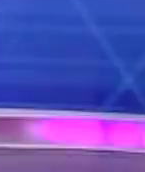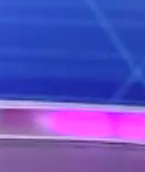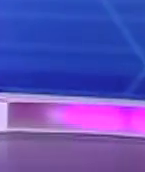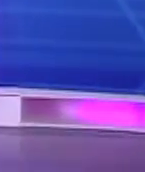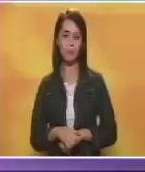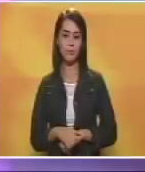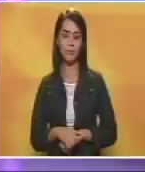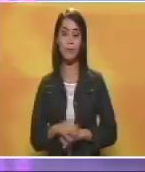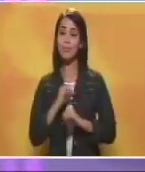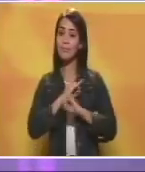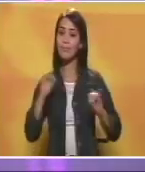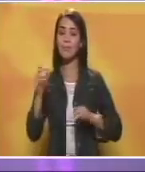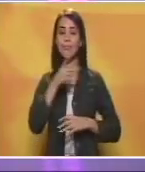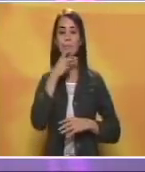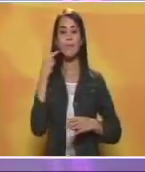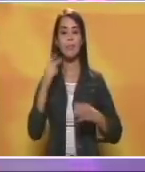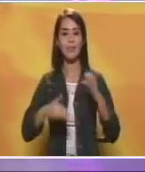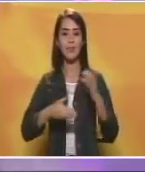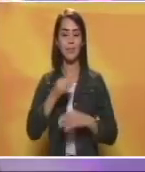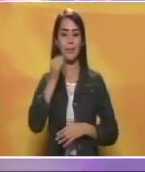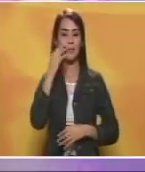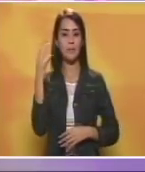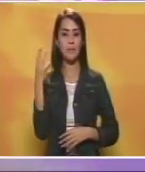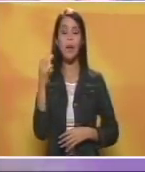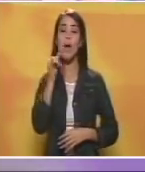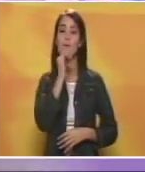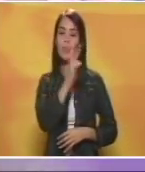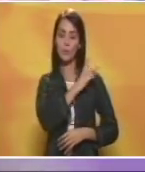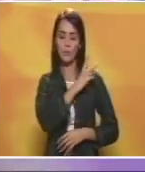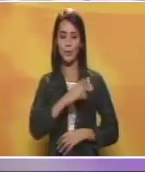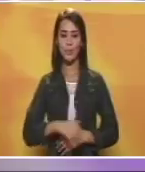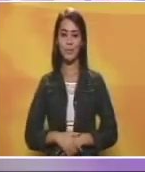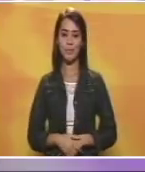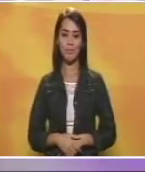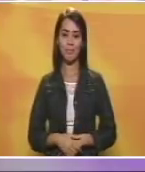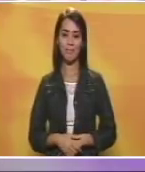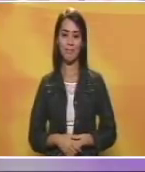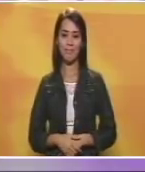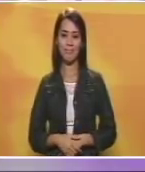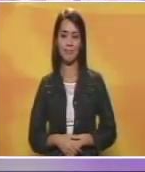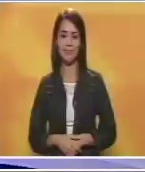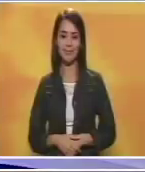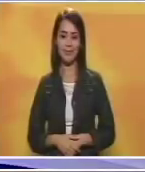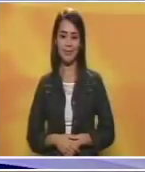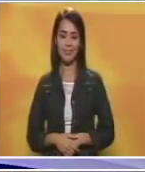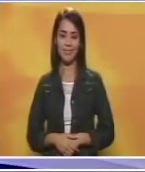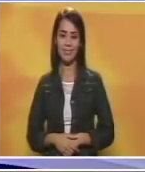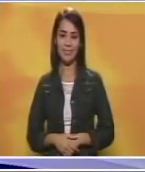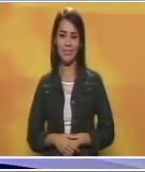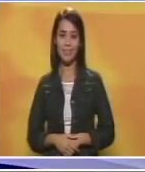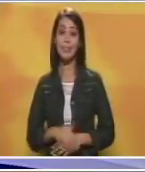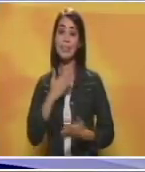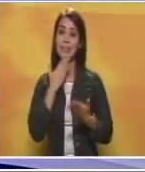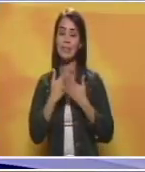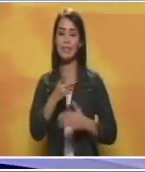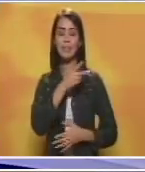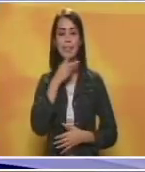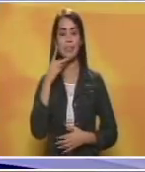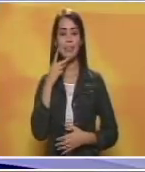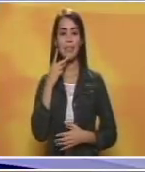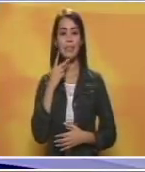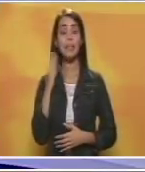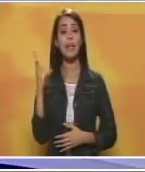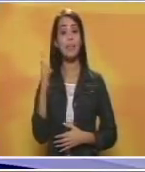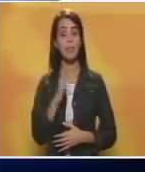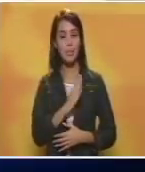Así llegamos al final. Soy Carelis Cuadros y los espero en una próxima emisión de Estrenos y Estrellas por su noticiero Venevisión. Gracias, Carieli. Al regreso de